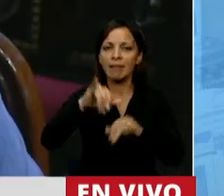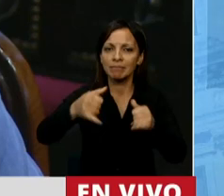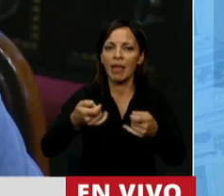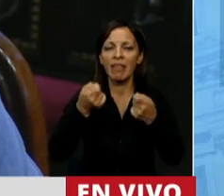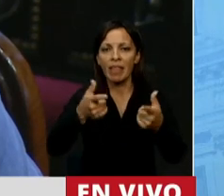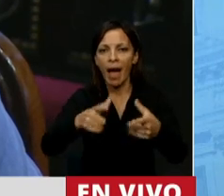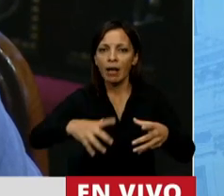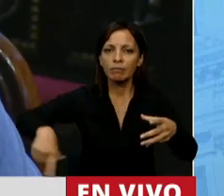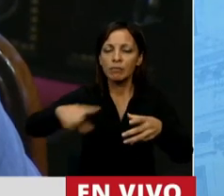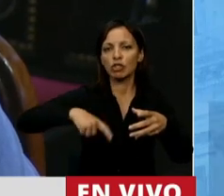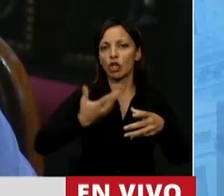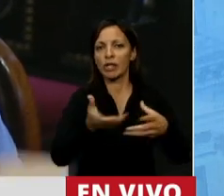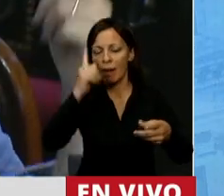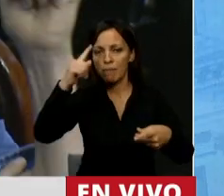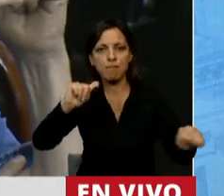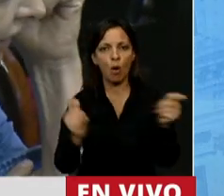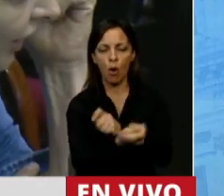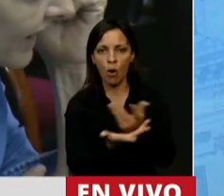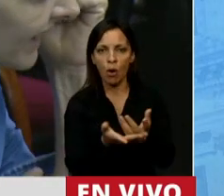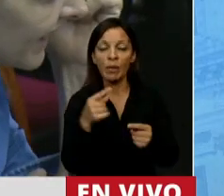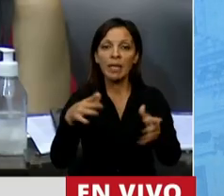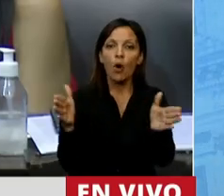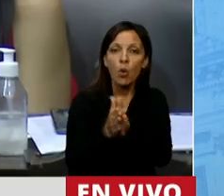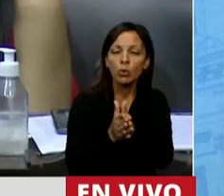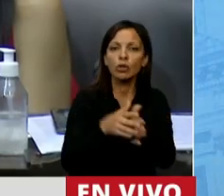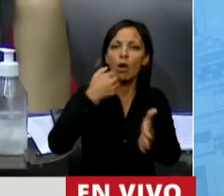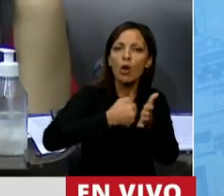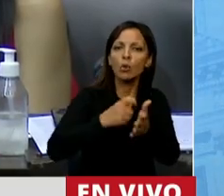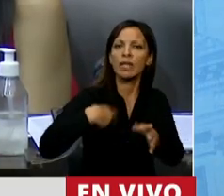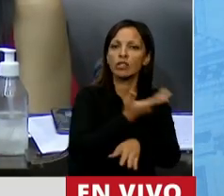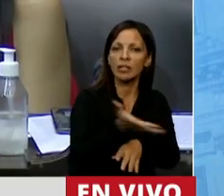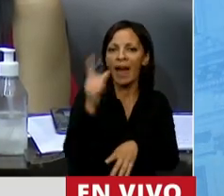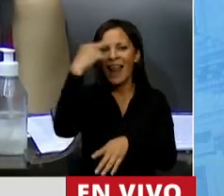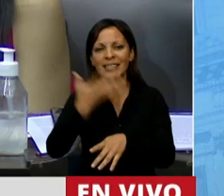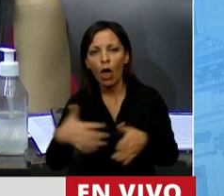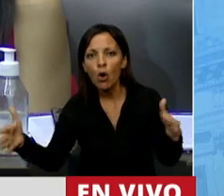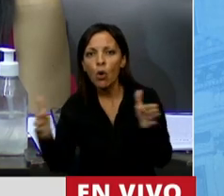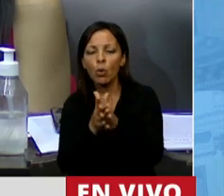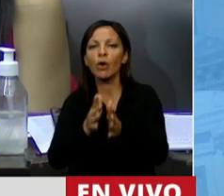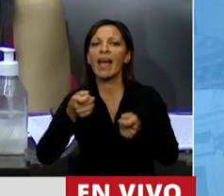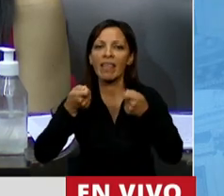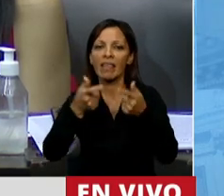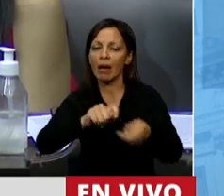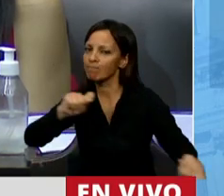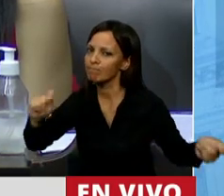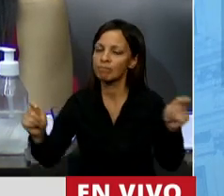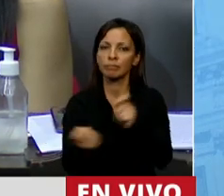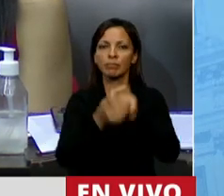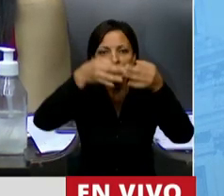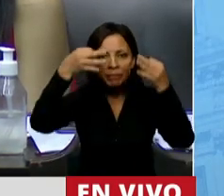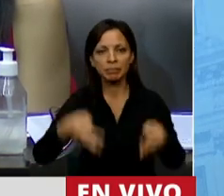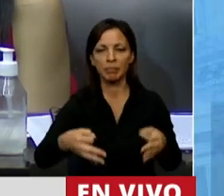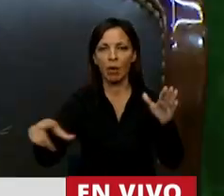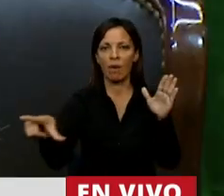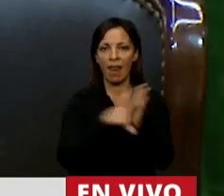sentido común colectivo. Porque esa conjunción entre la lucha de la sociedad y el Estado es lo que convierte realmente algo en una